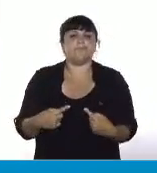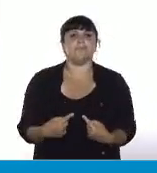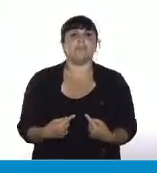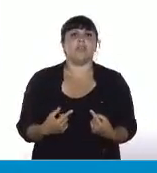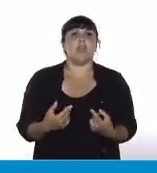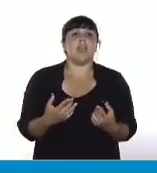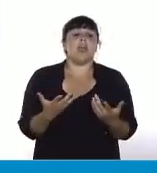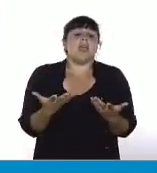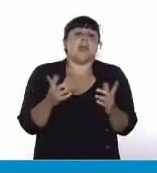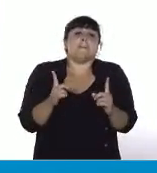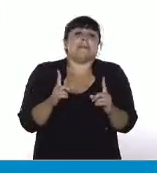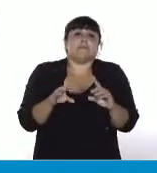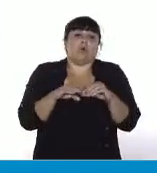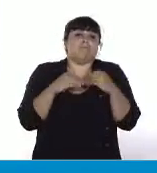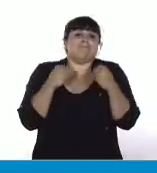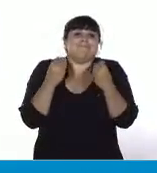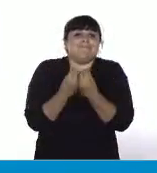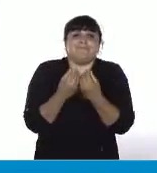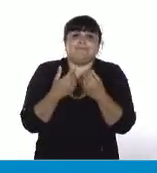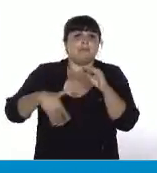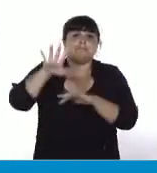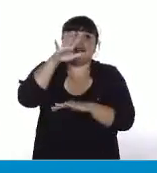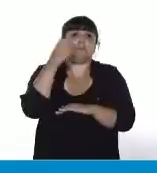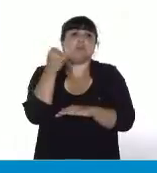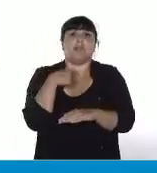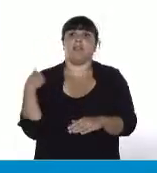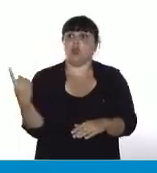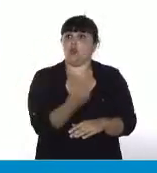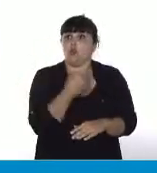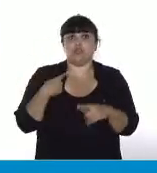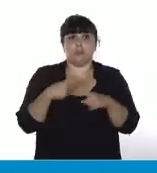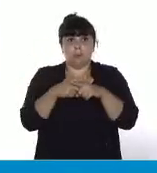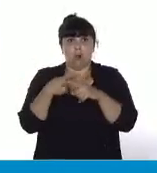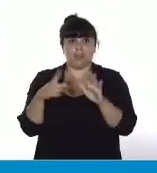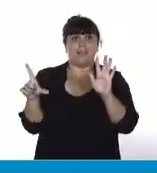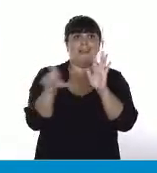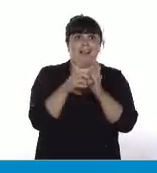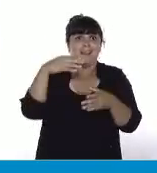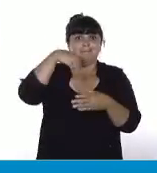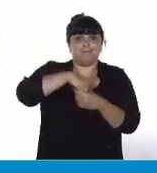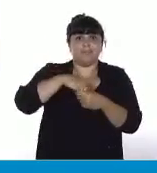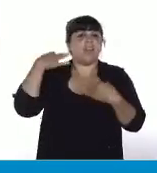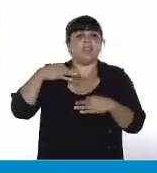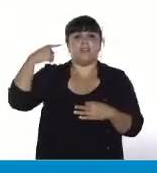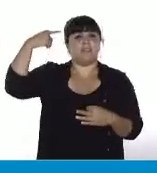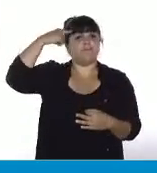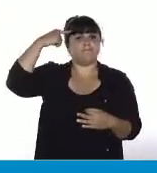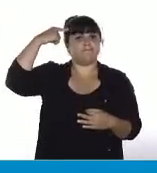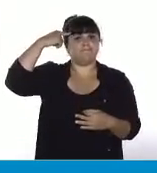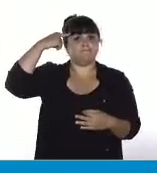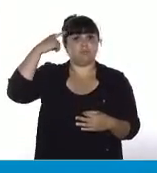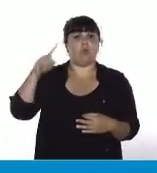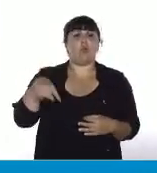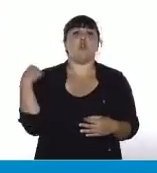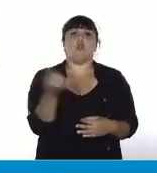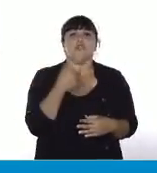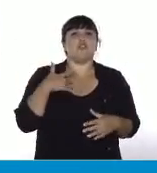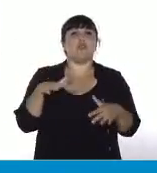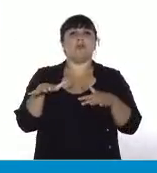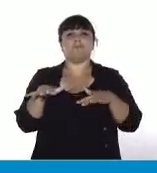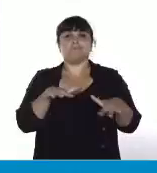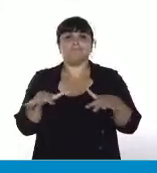Y para todo esto es fundamental que como funcionarios tomemos conciencia, porque es a través de nuestras acciones que